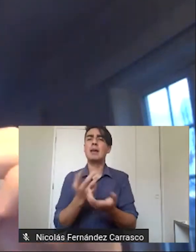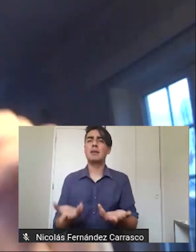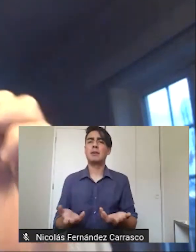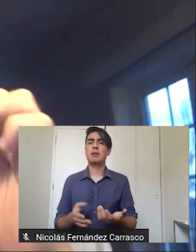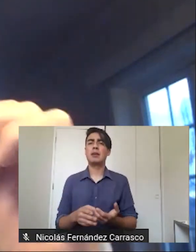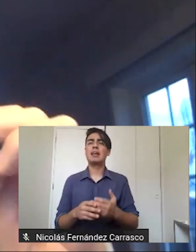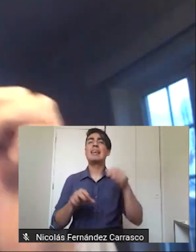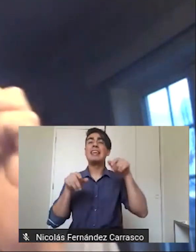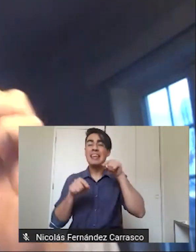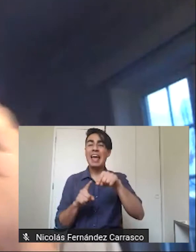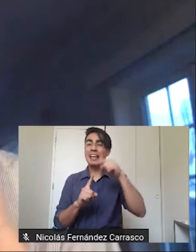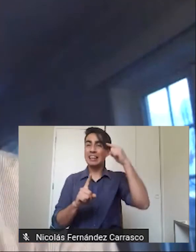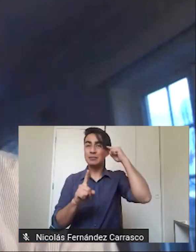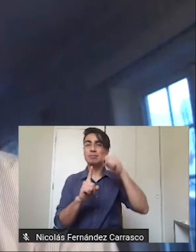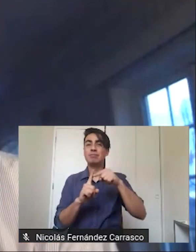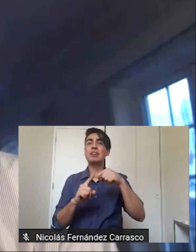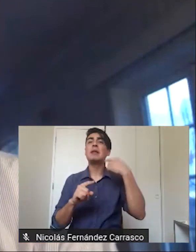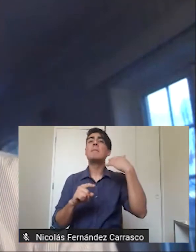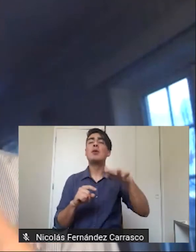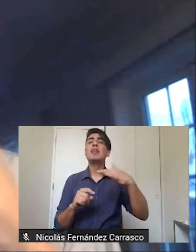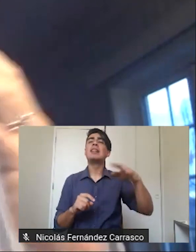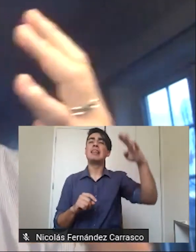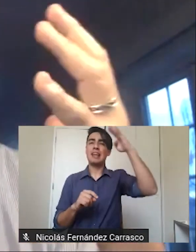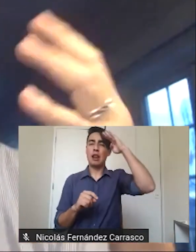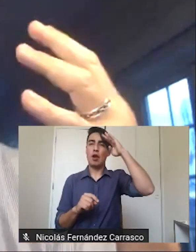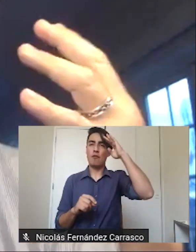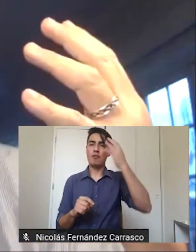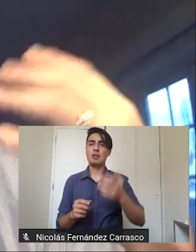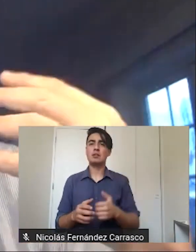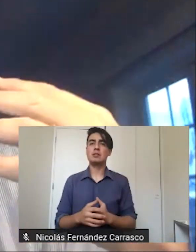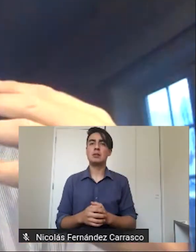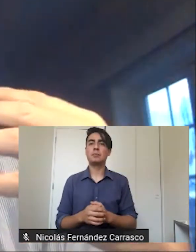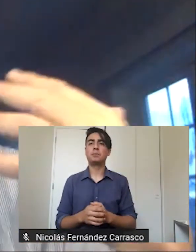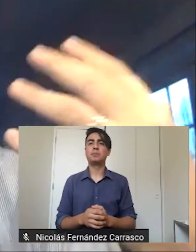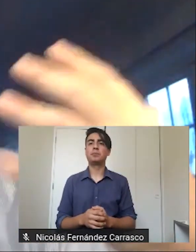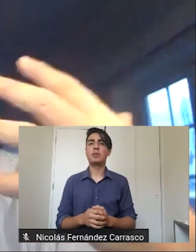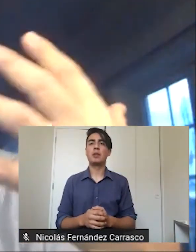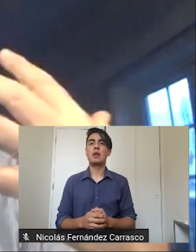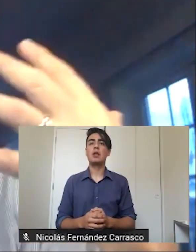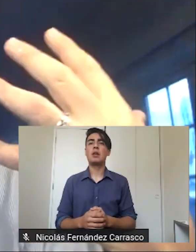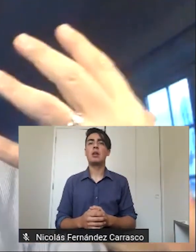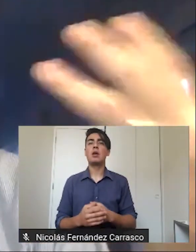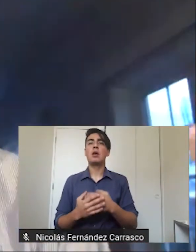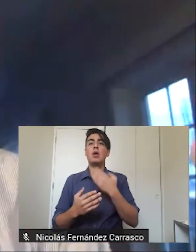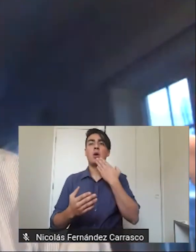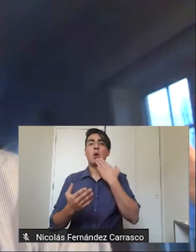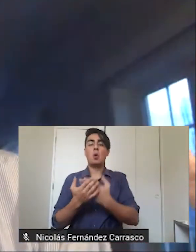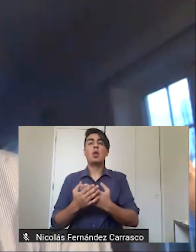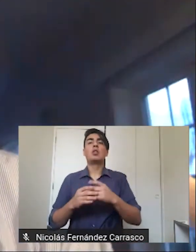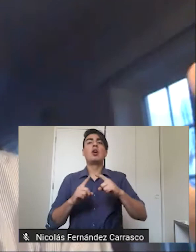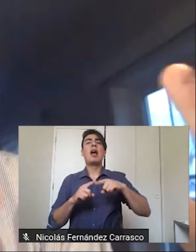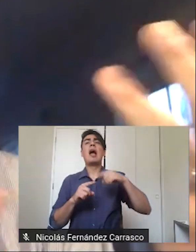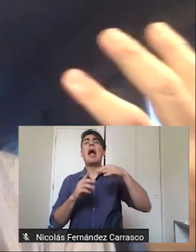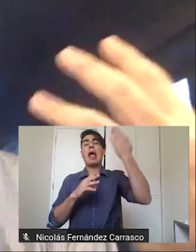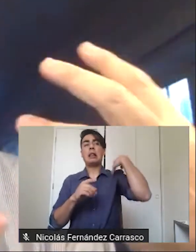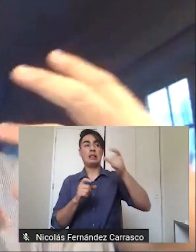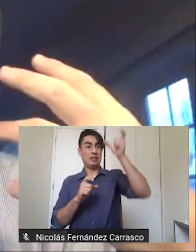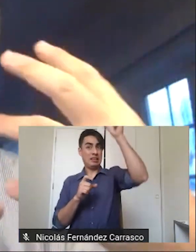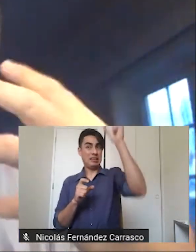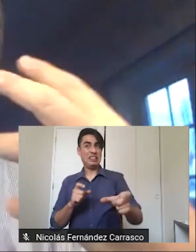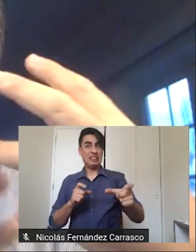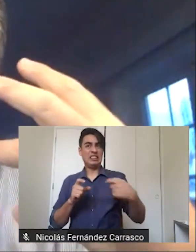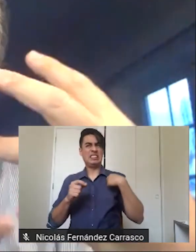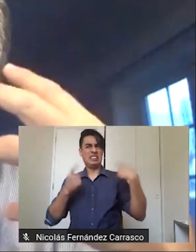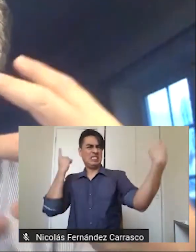función primaria de la confianza. Cuando quién era tu contrincante aprende